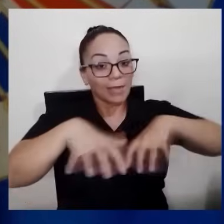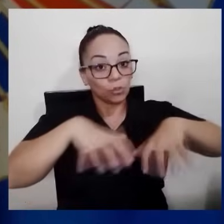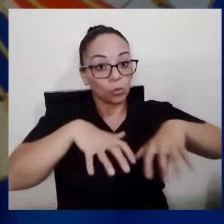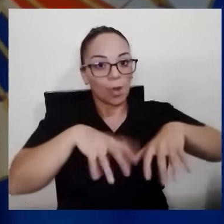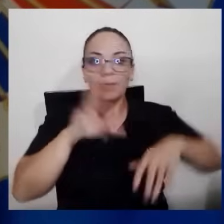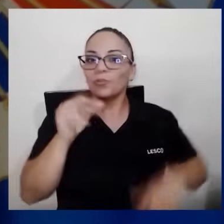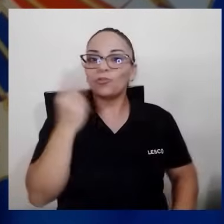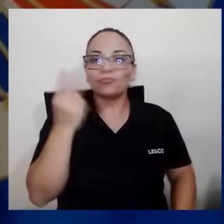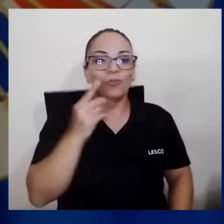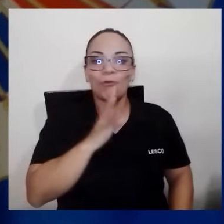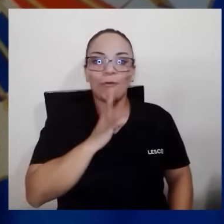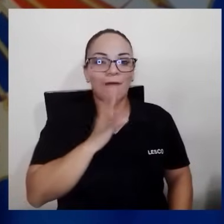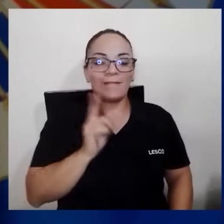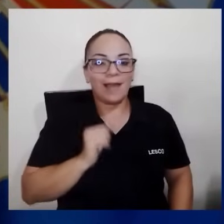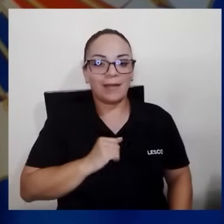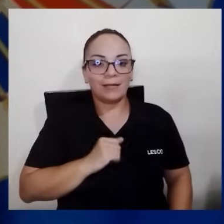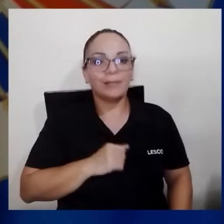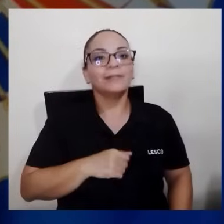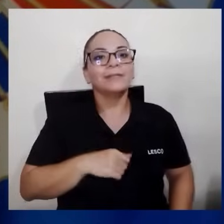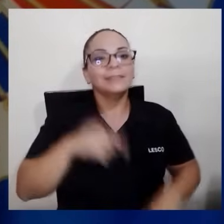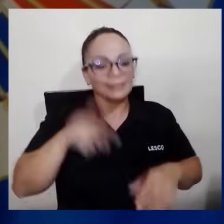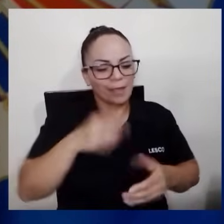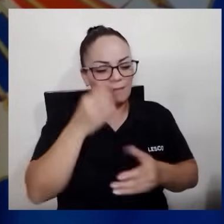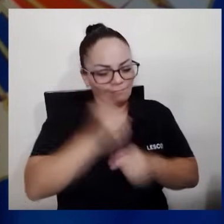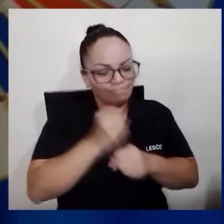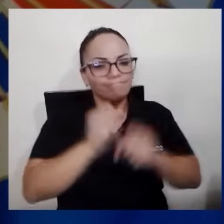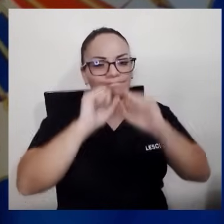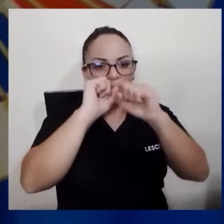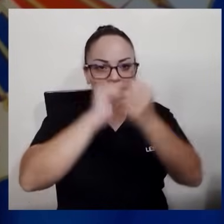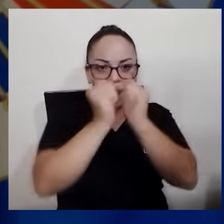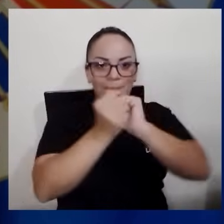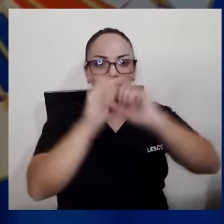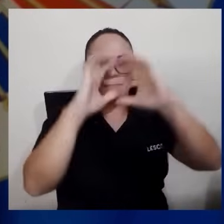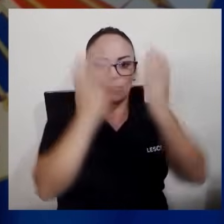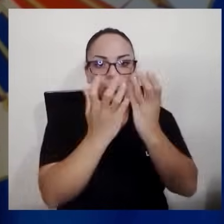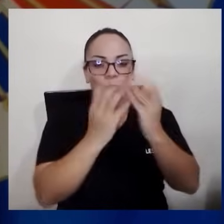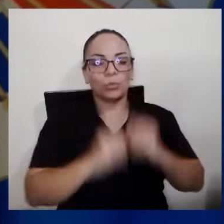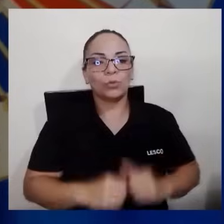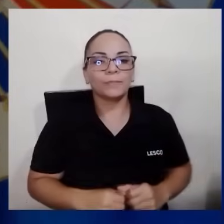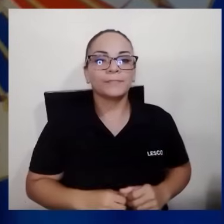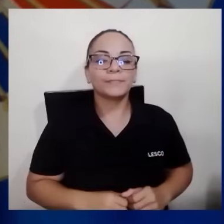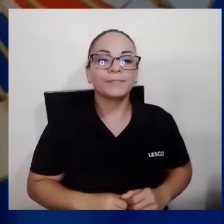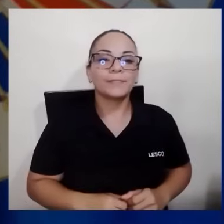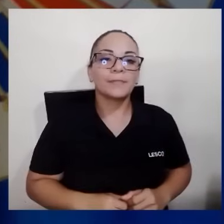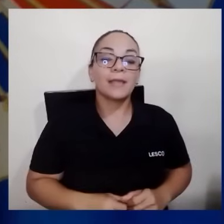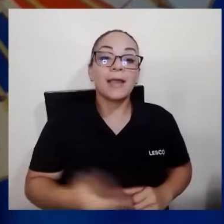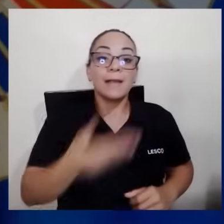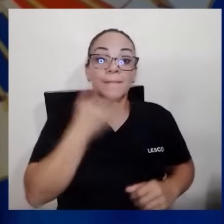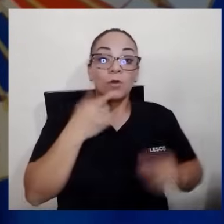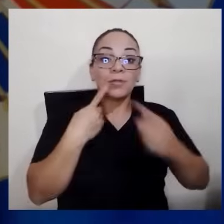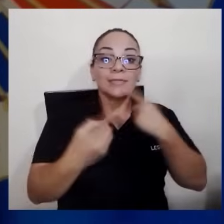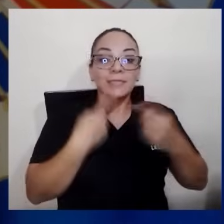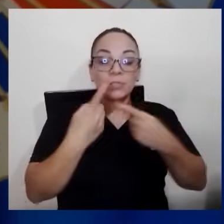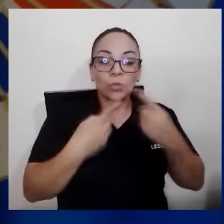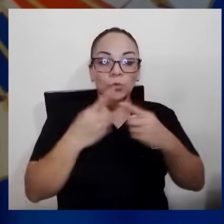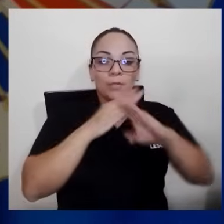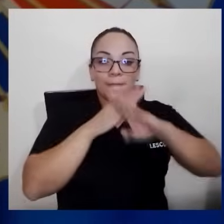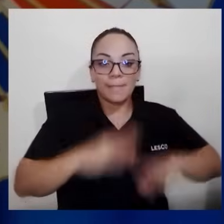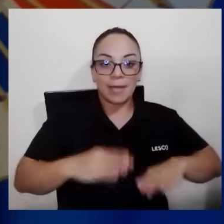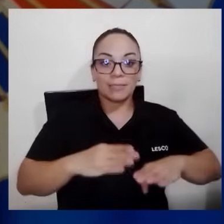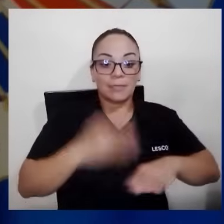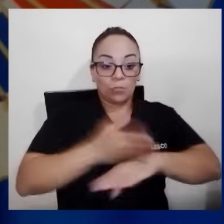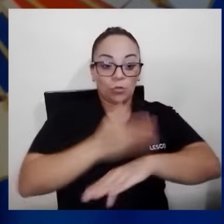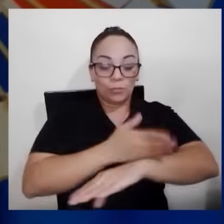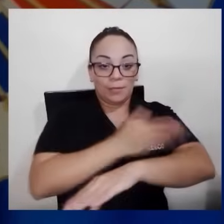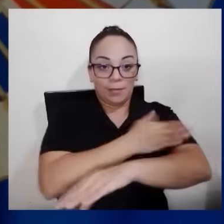y que cambia el mundo el mejor discurso de paz y prosperidad en la